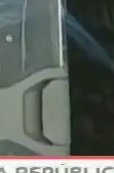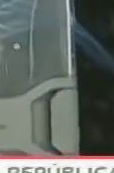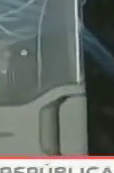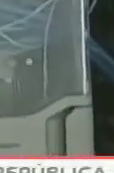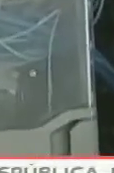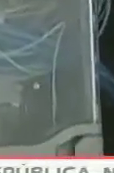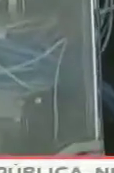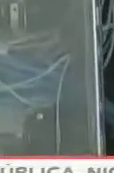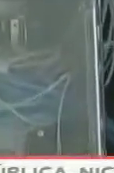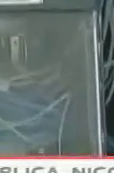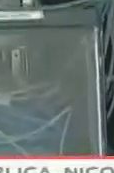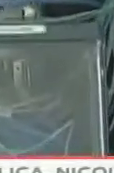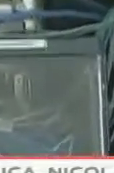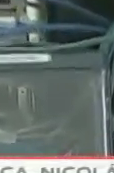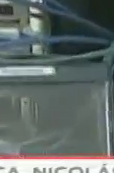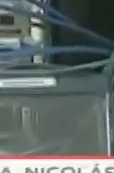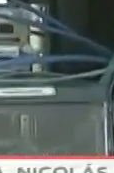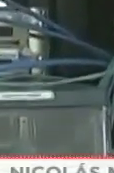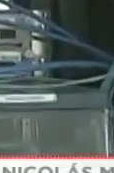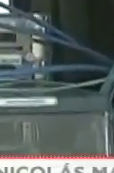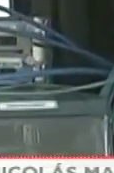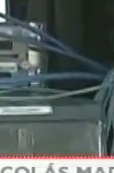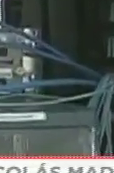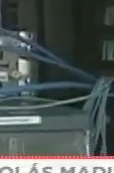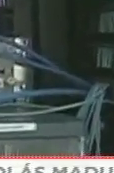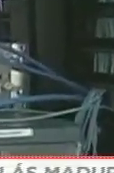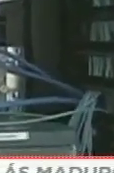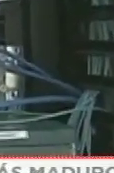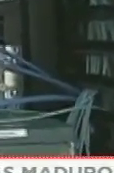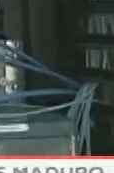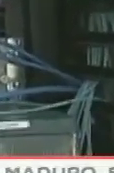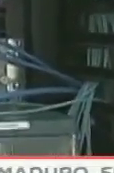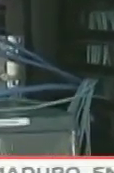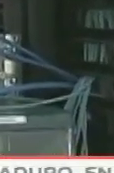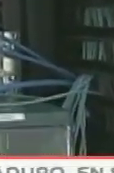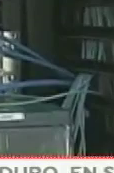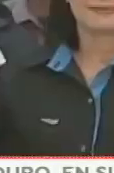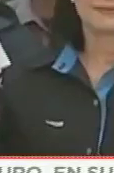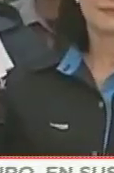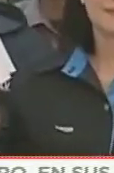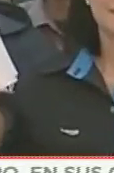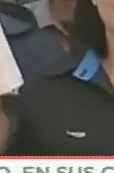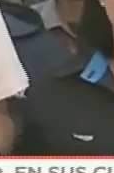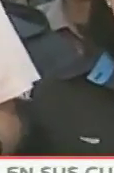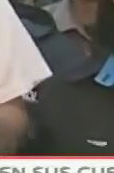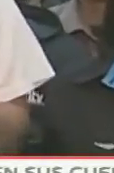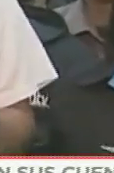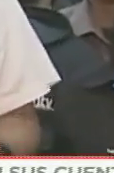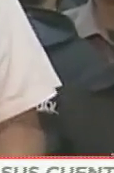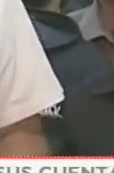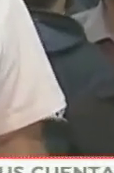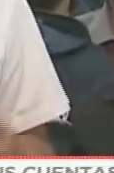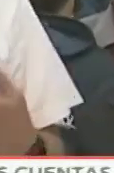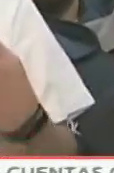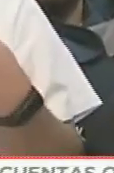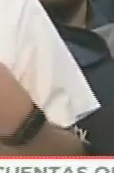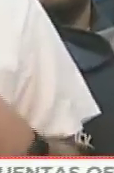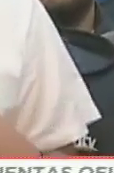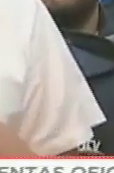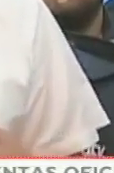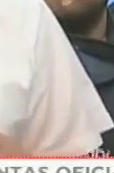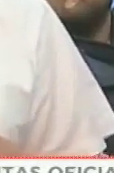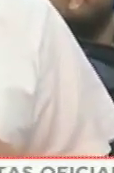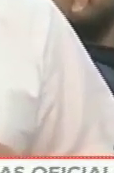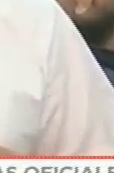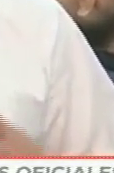Estamos enormemente orgullosos de lo que aquí está construido y estamos enormemente orgullosos porque además es un equipamiento y son unas instalaciones que son